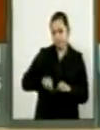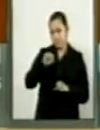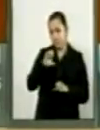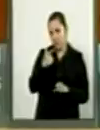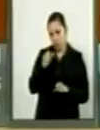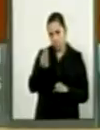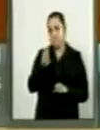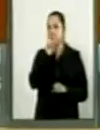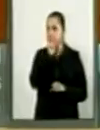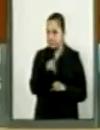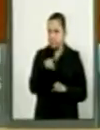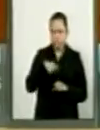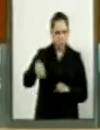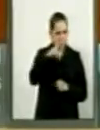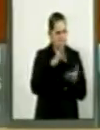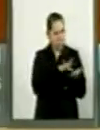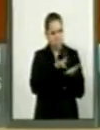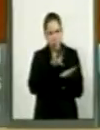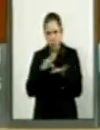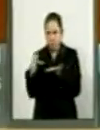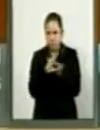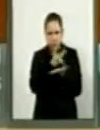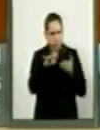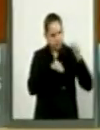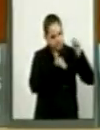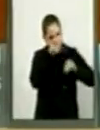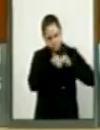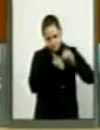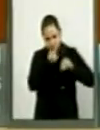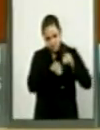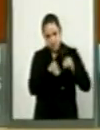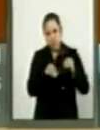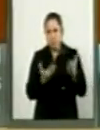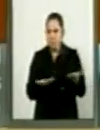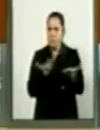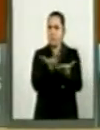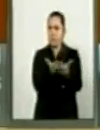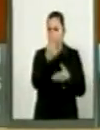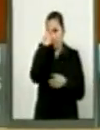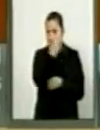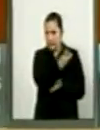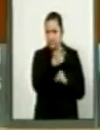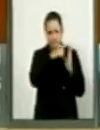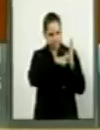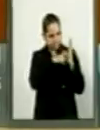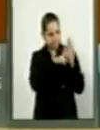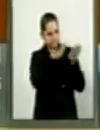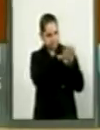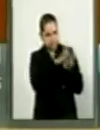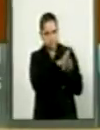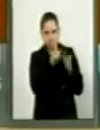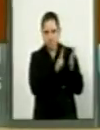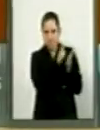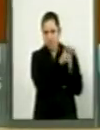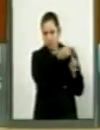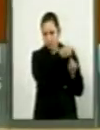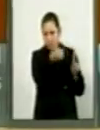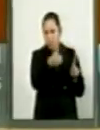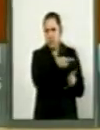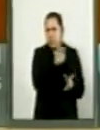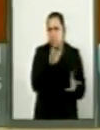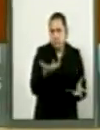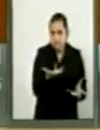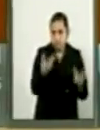a esta reforma. ¿Y esta reforma qué es lo que busca? Que todas las personas, ya sean nacionales o extranjeras,